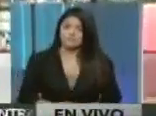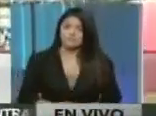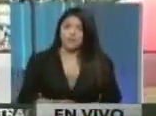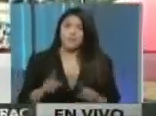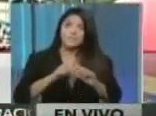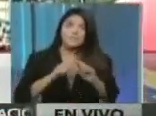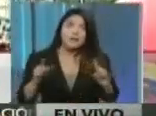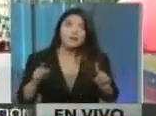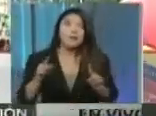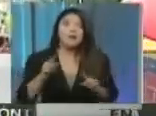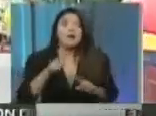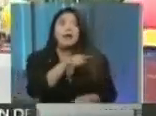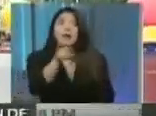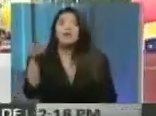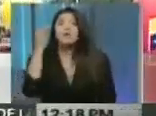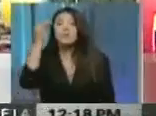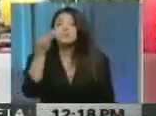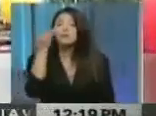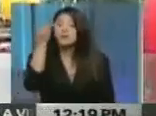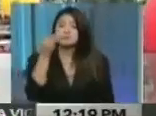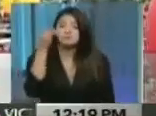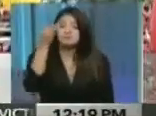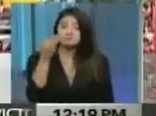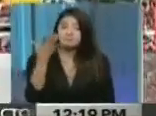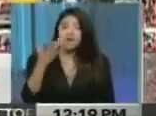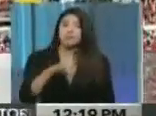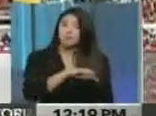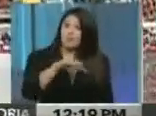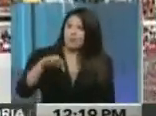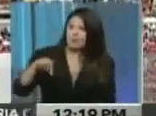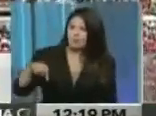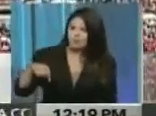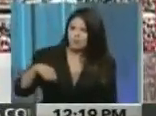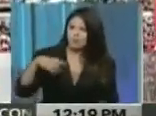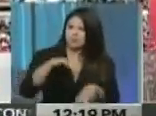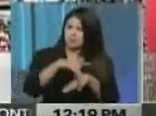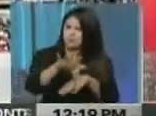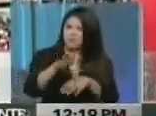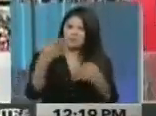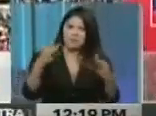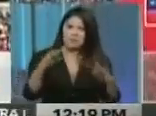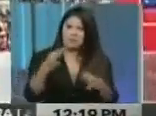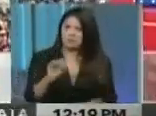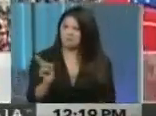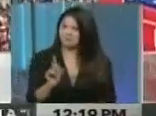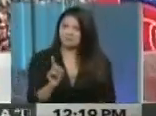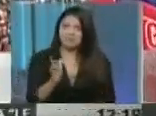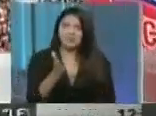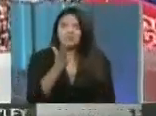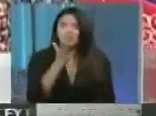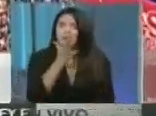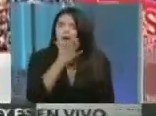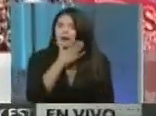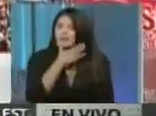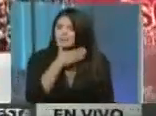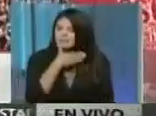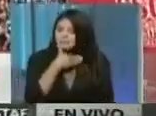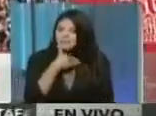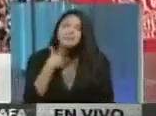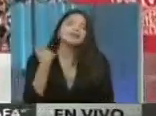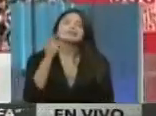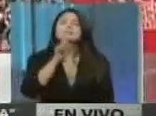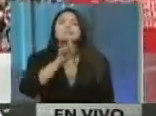Ahora ellos creen que nosotros vamos a dejar pasar eso. Si no tienen las